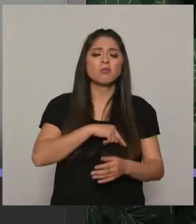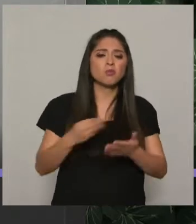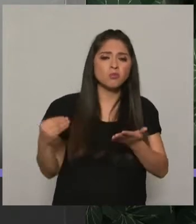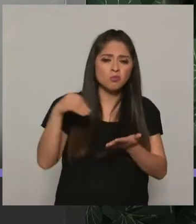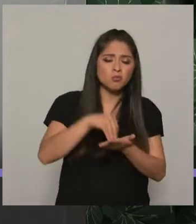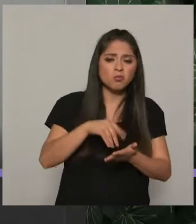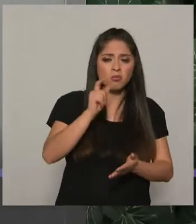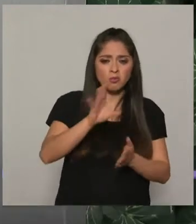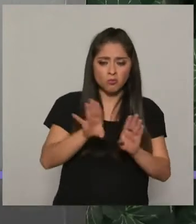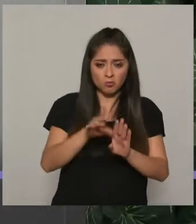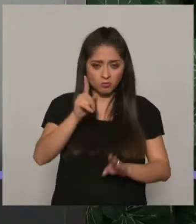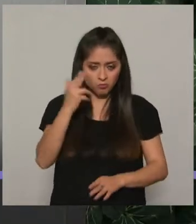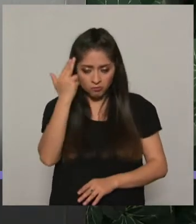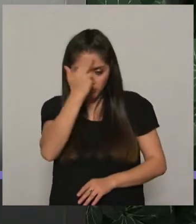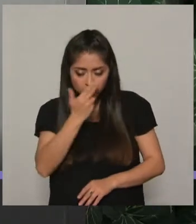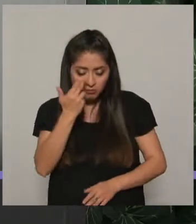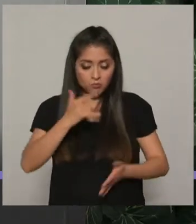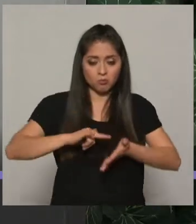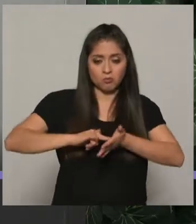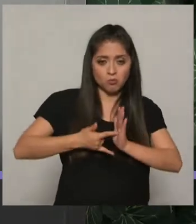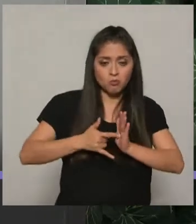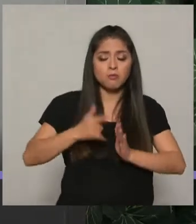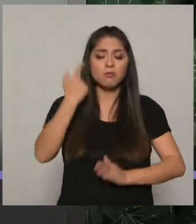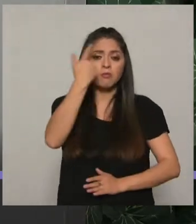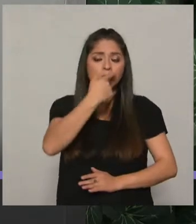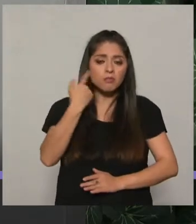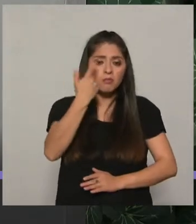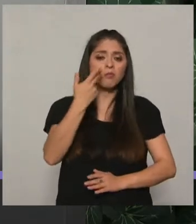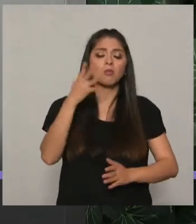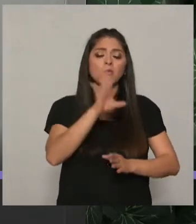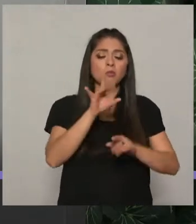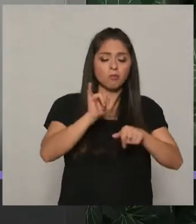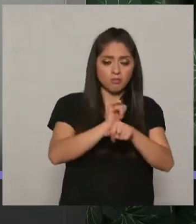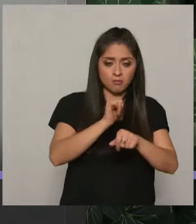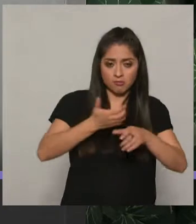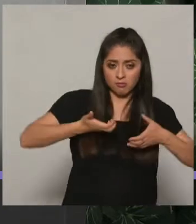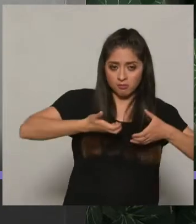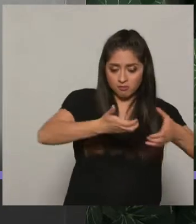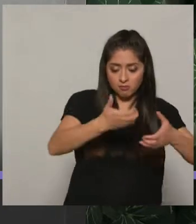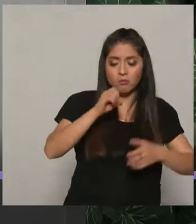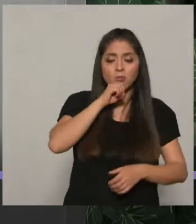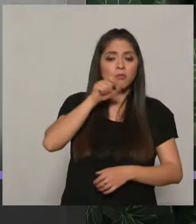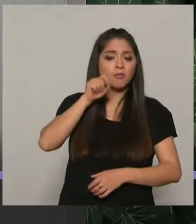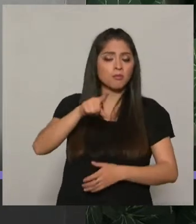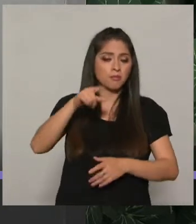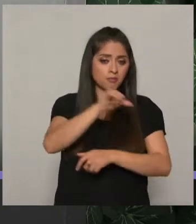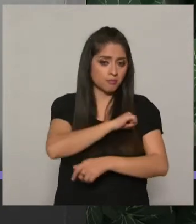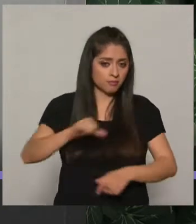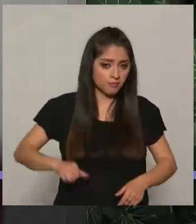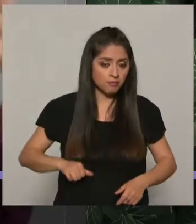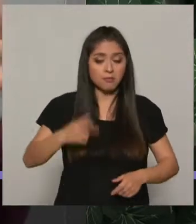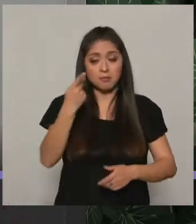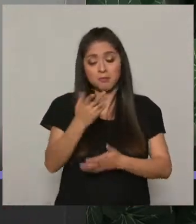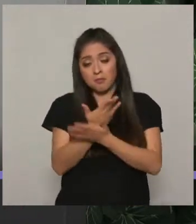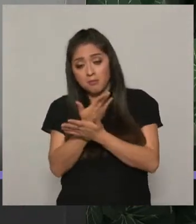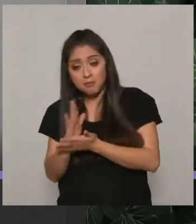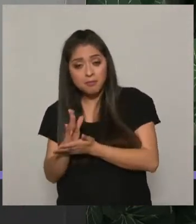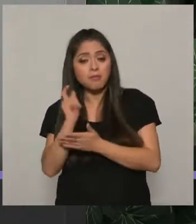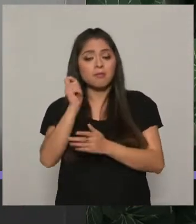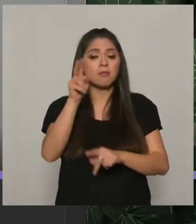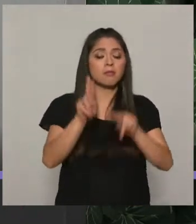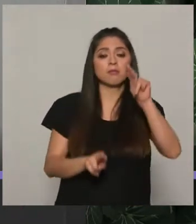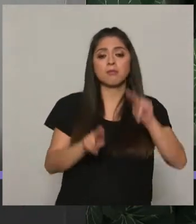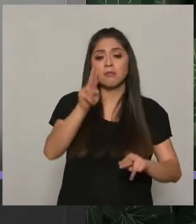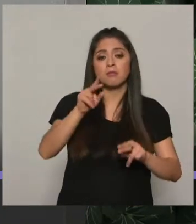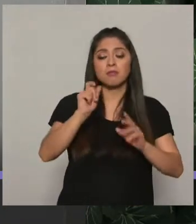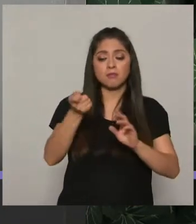un análisis por horario, se hace un análisis por tipo de vialidad y por tipo de alcaldías. También se toma en consideración las tasas, porque el volumen de población